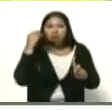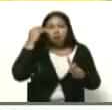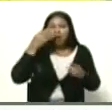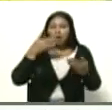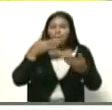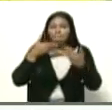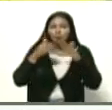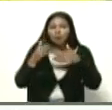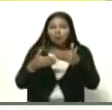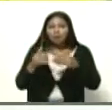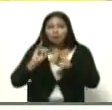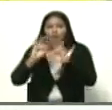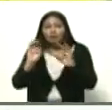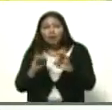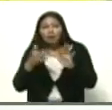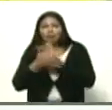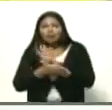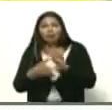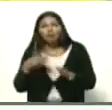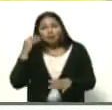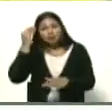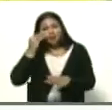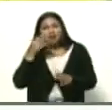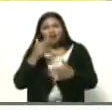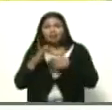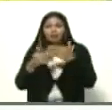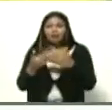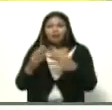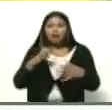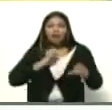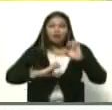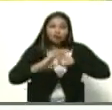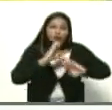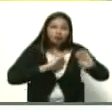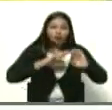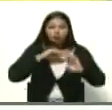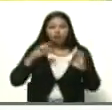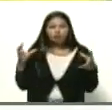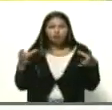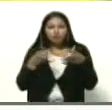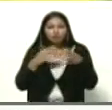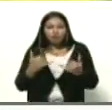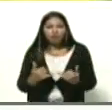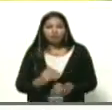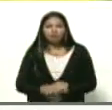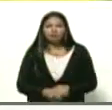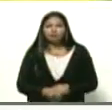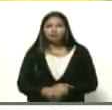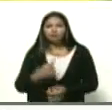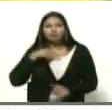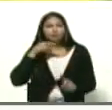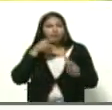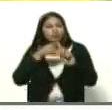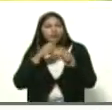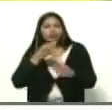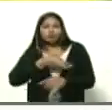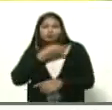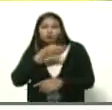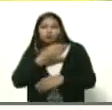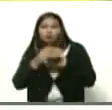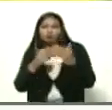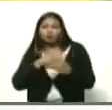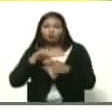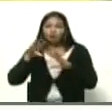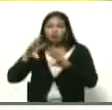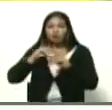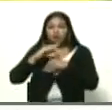de tal manera que haya no tanto opinión como emociones colectivas que hagan proclive a la sociedad de aceptar